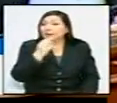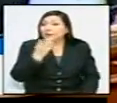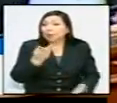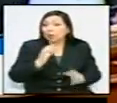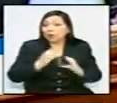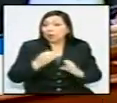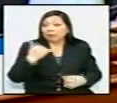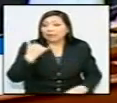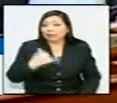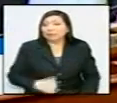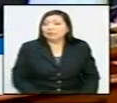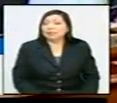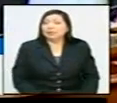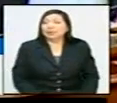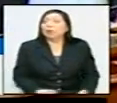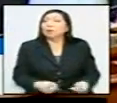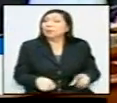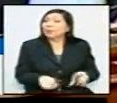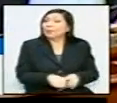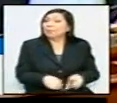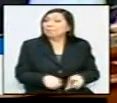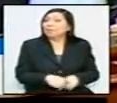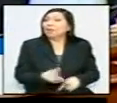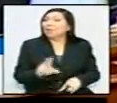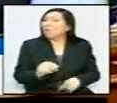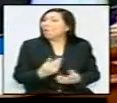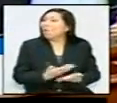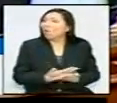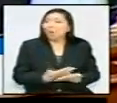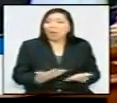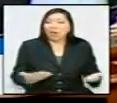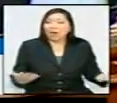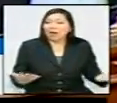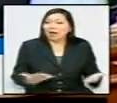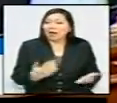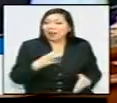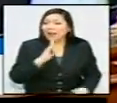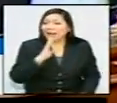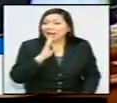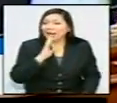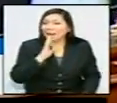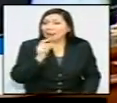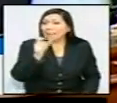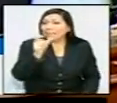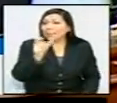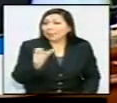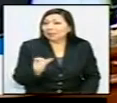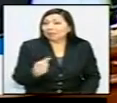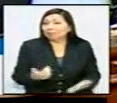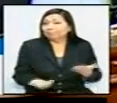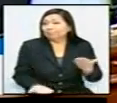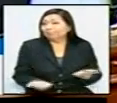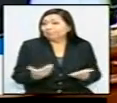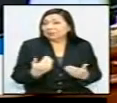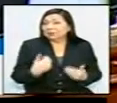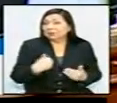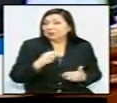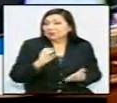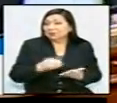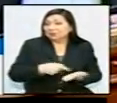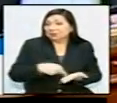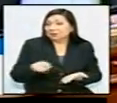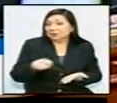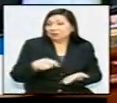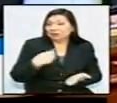las comunicaciones. Asimismo, no existe ninguna declaración de la persona que supuestamente me habría